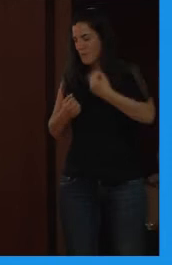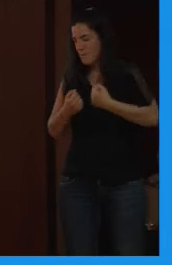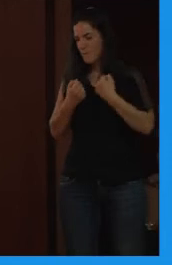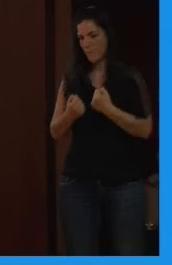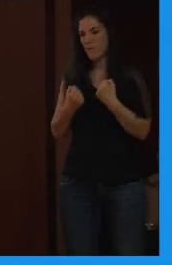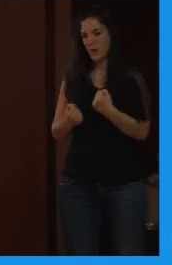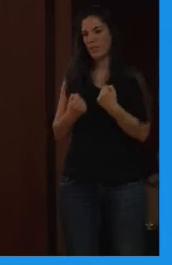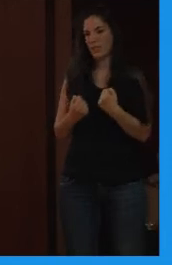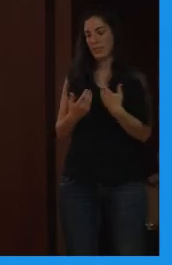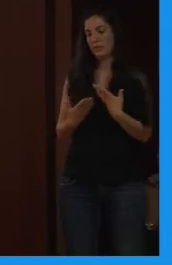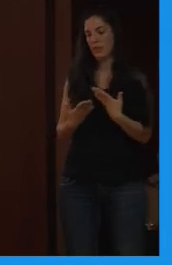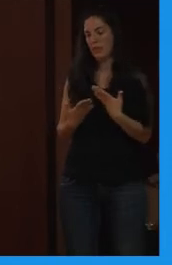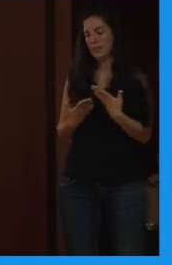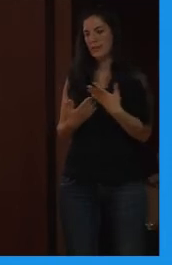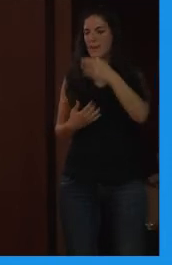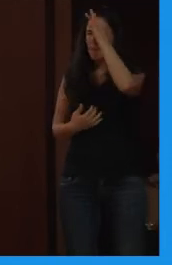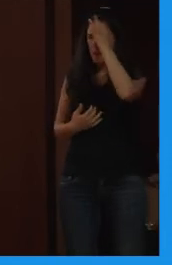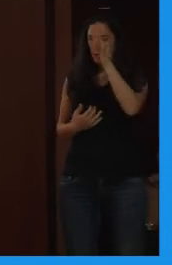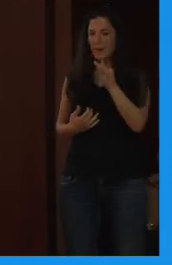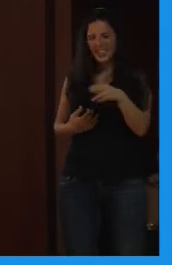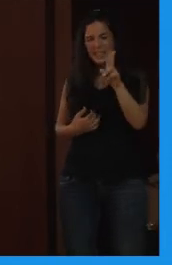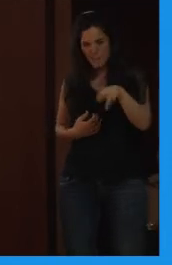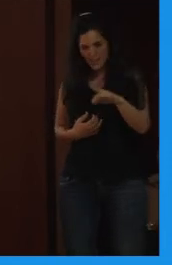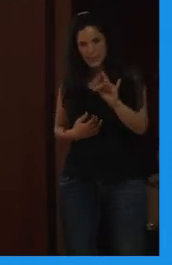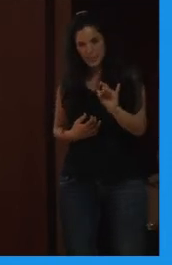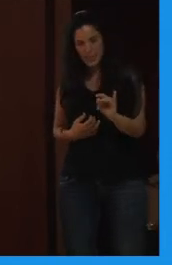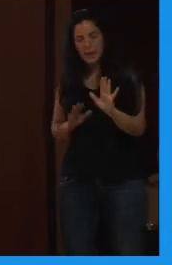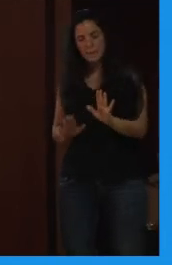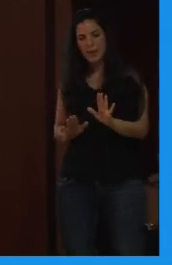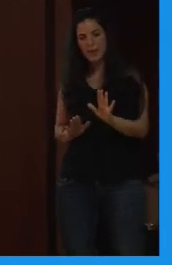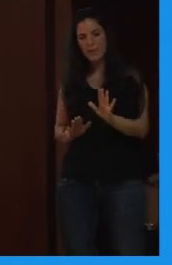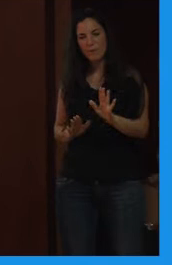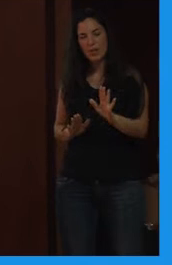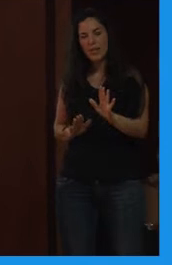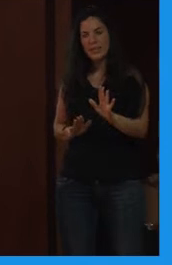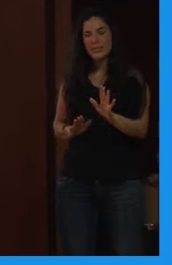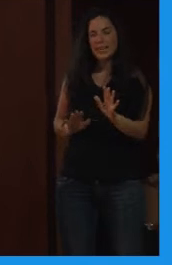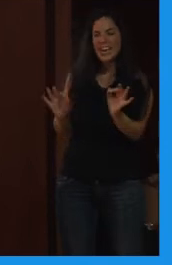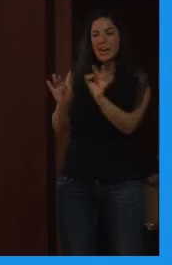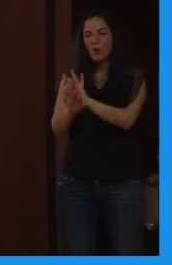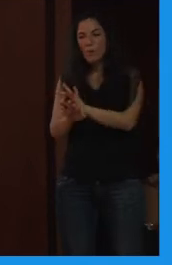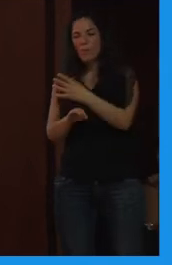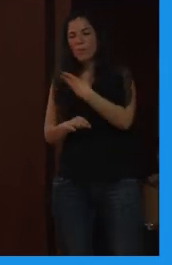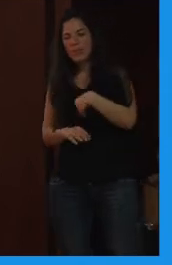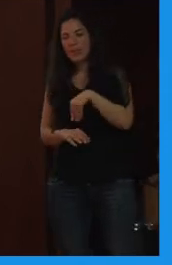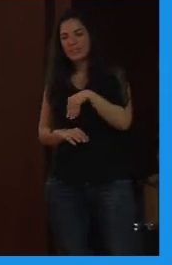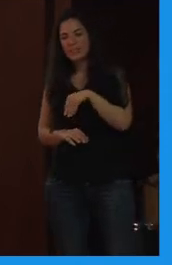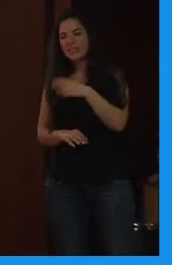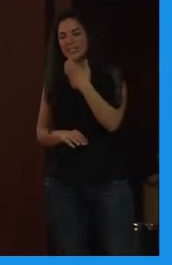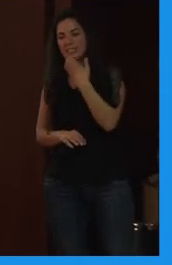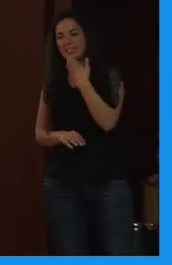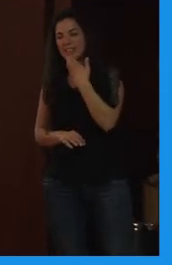más que dar fibromialgia, se pueden confundir con la fibromialgia y a veces hay que descartarlas cuando un paciente tiene un